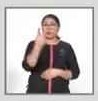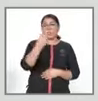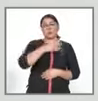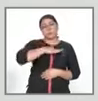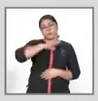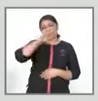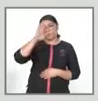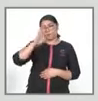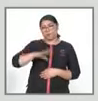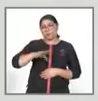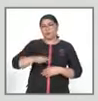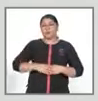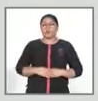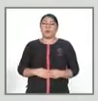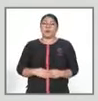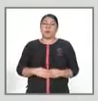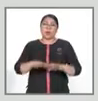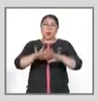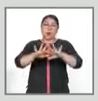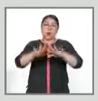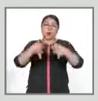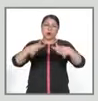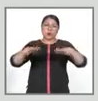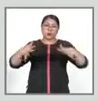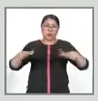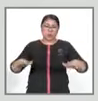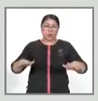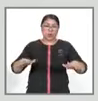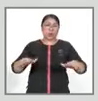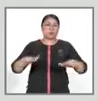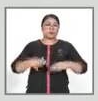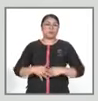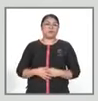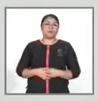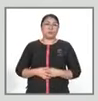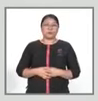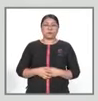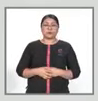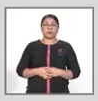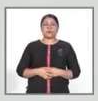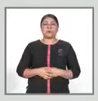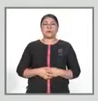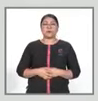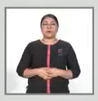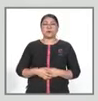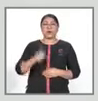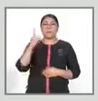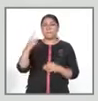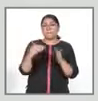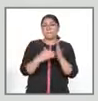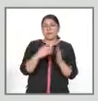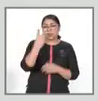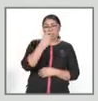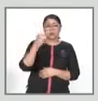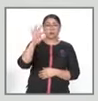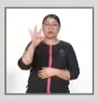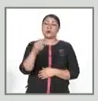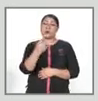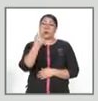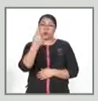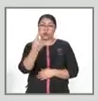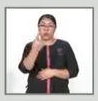han sido Def funciones jurisdicción sanitaria número 4atro Costa ha confirmado 1241